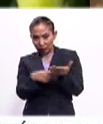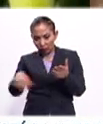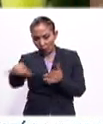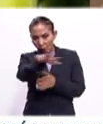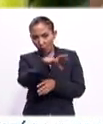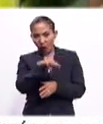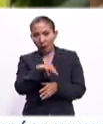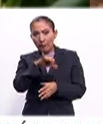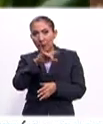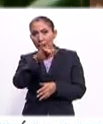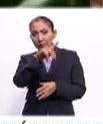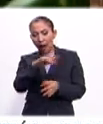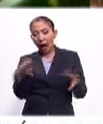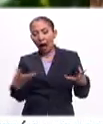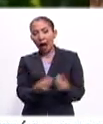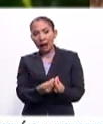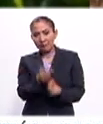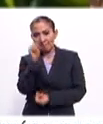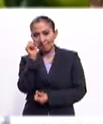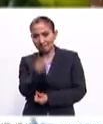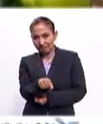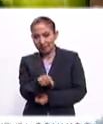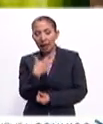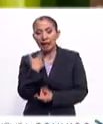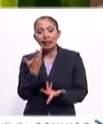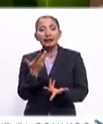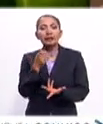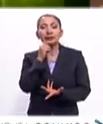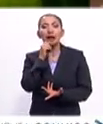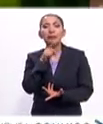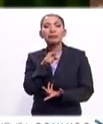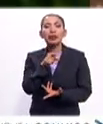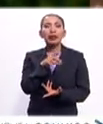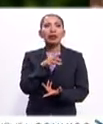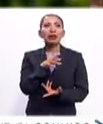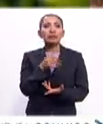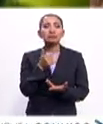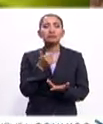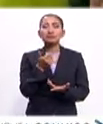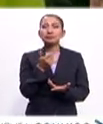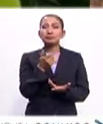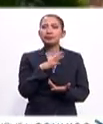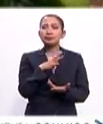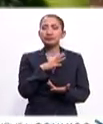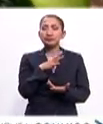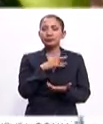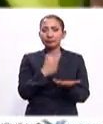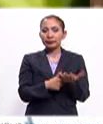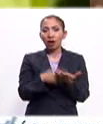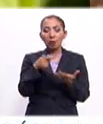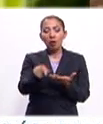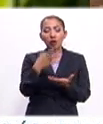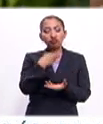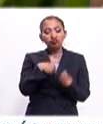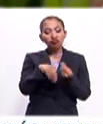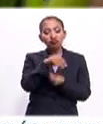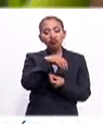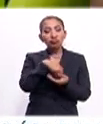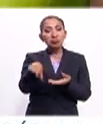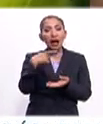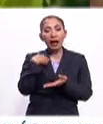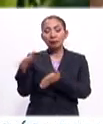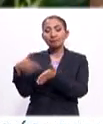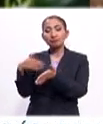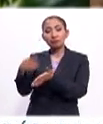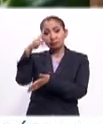plantas conforman la milpa y conforman la fuente de insumos básicos